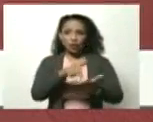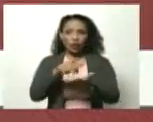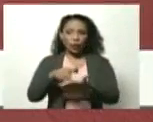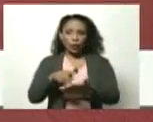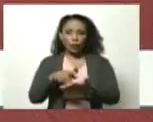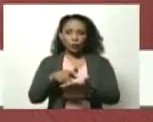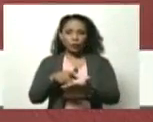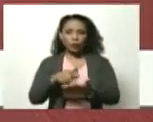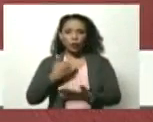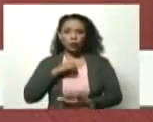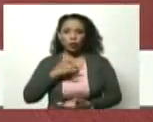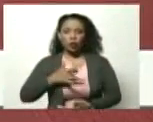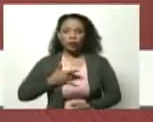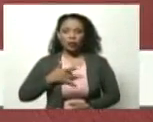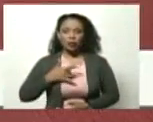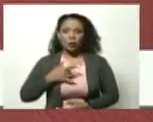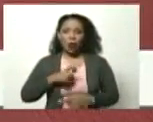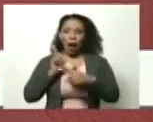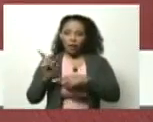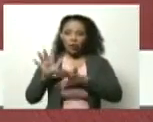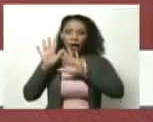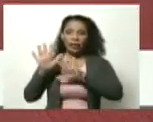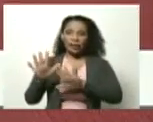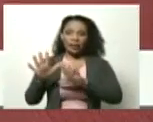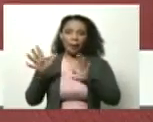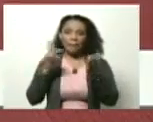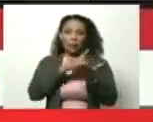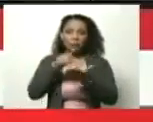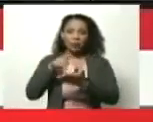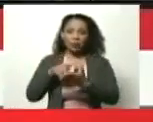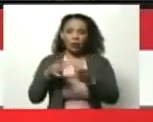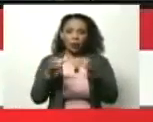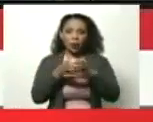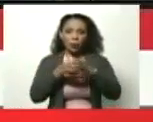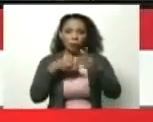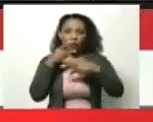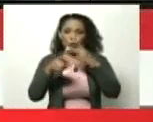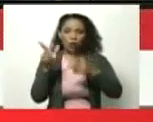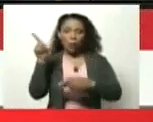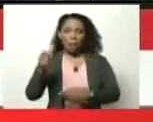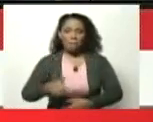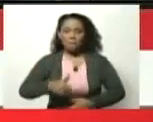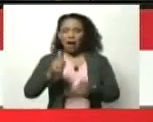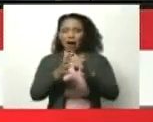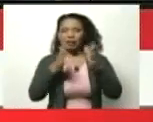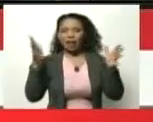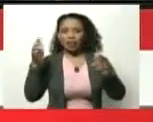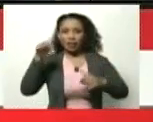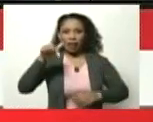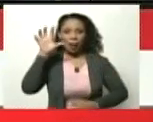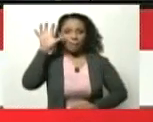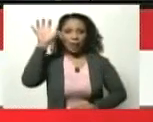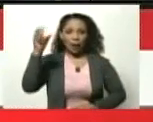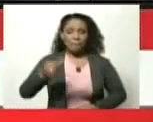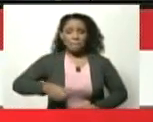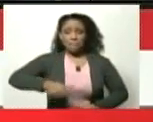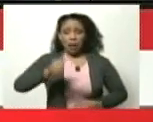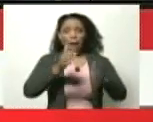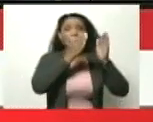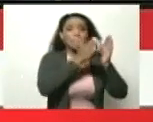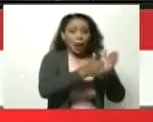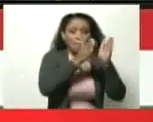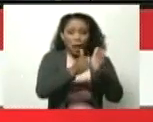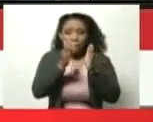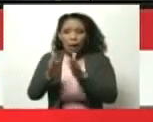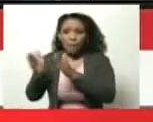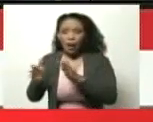Militante, nos sentimos eso, pues militantes del partido más grande de nuestro país, más organizado,